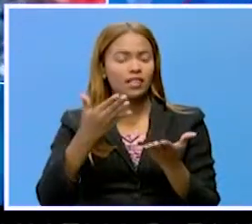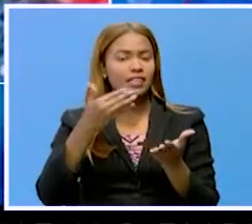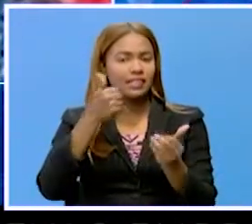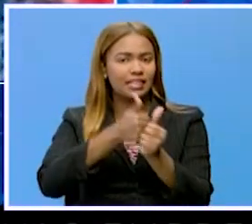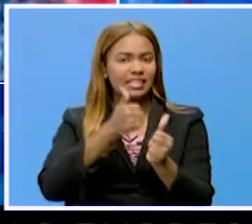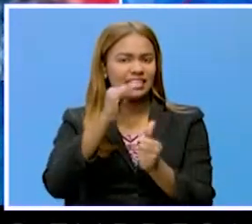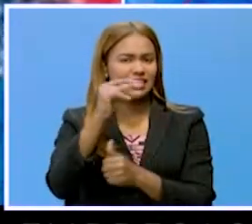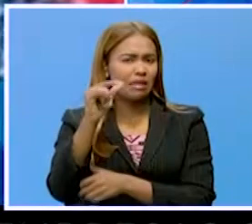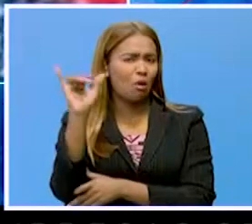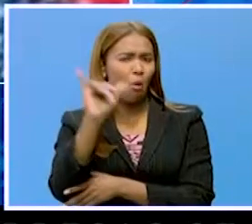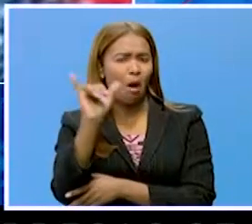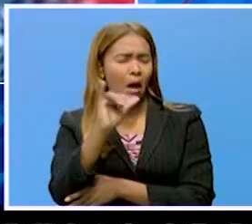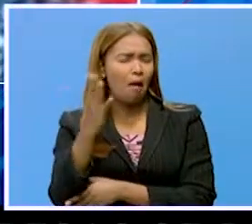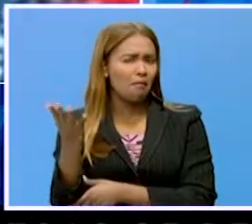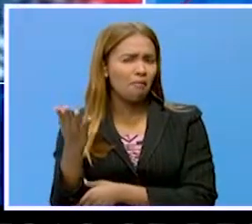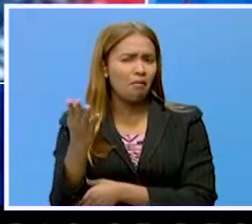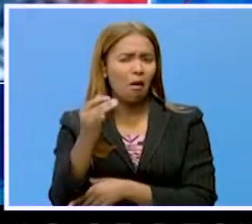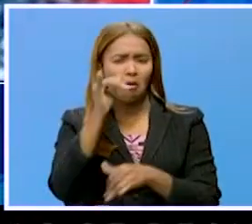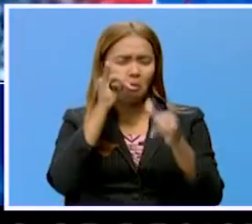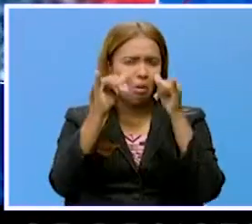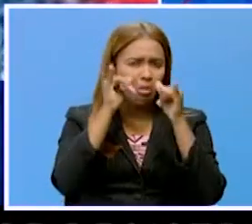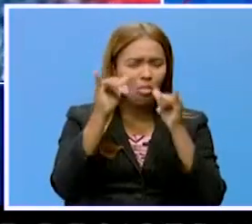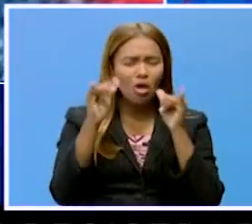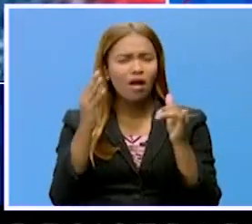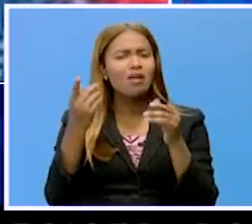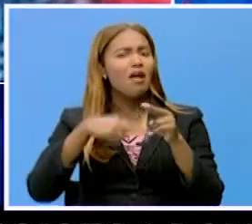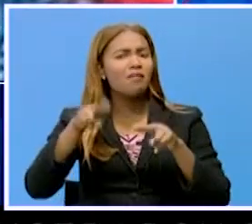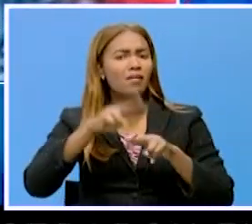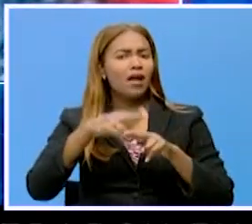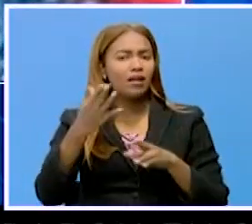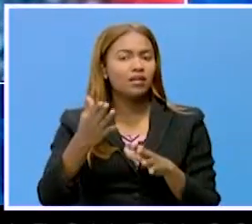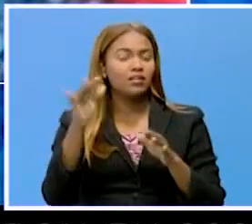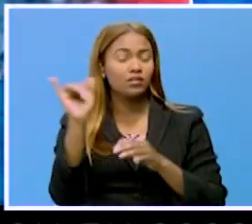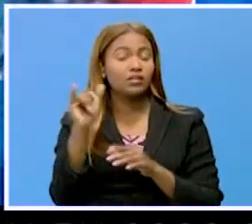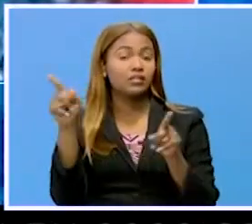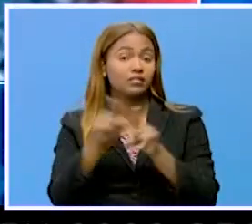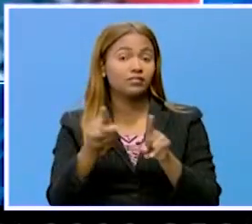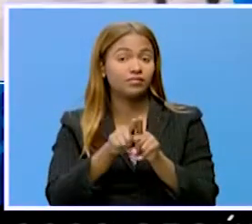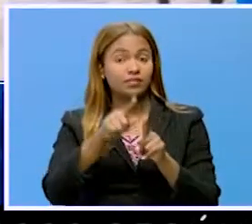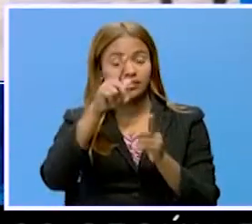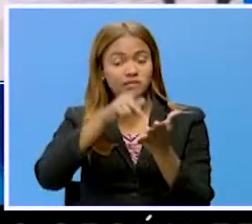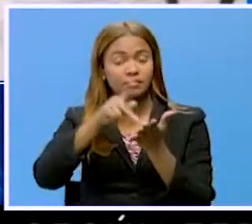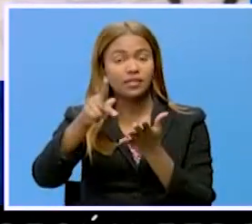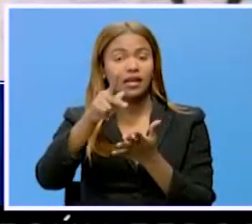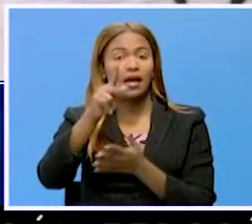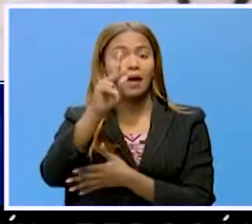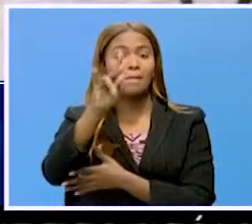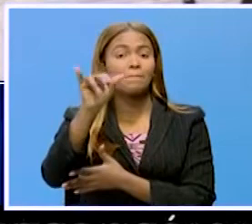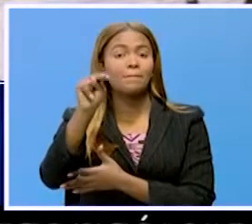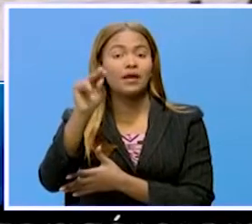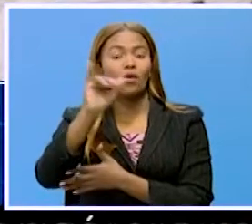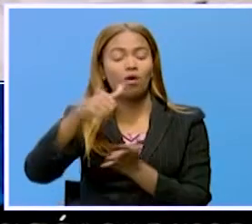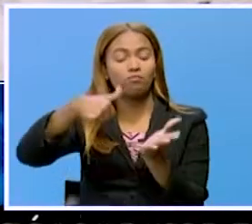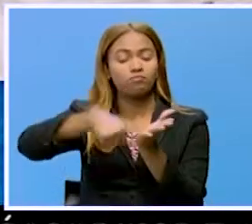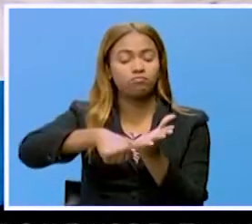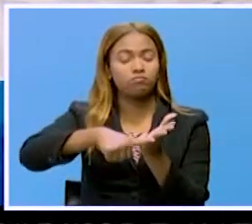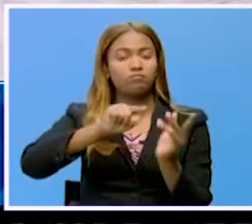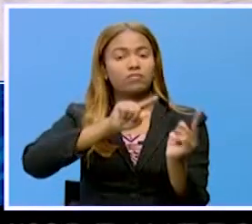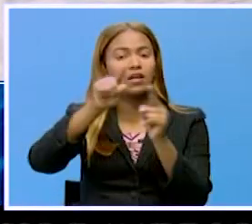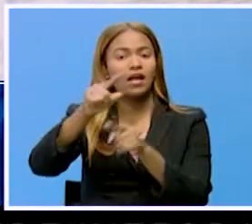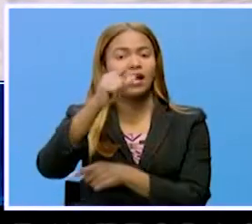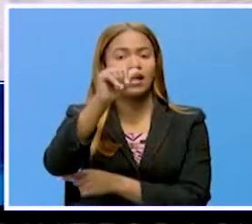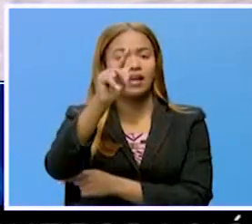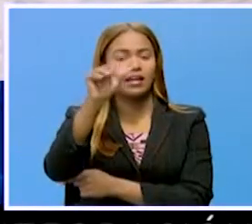cuenta en Instagram o en YouTube, una cuenta normal, y además pagar el PIN y poner tu huella en Galería